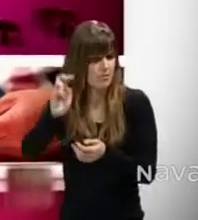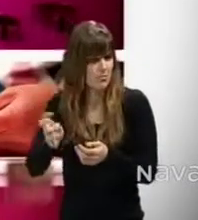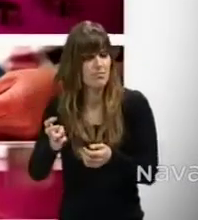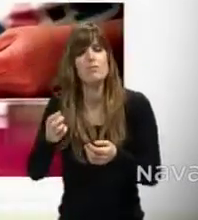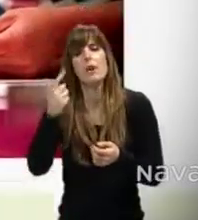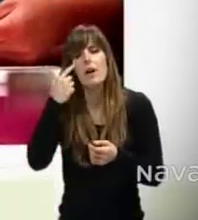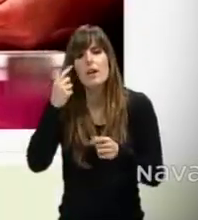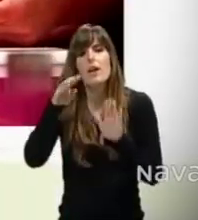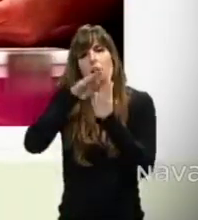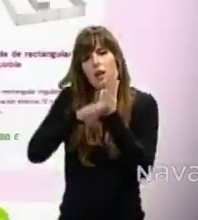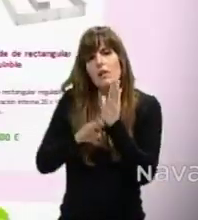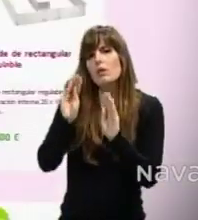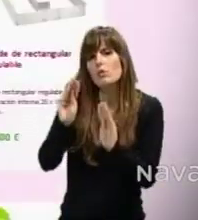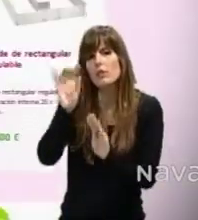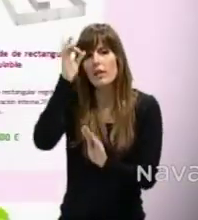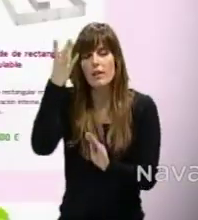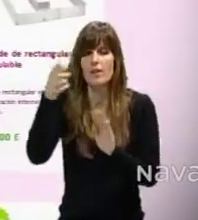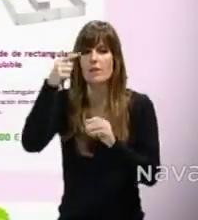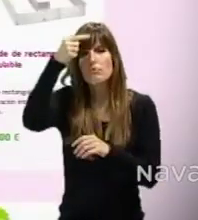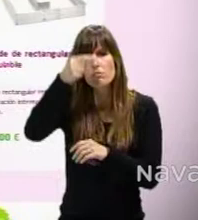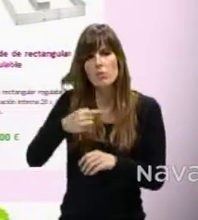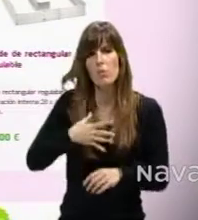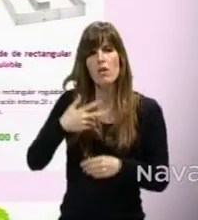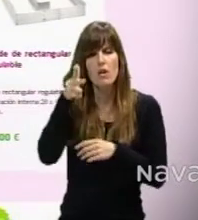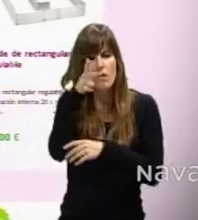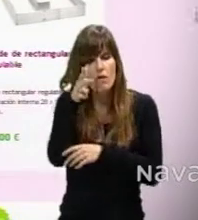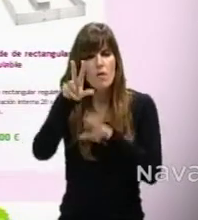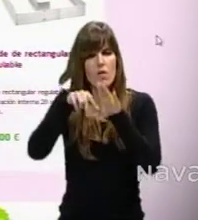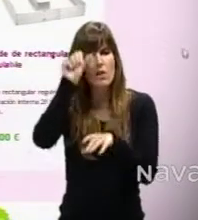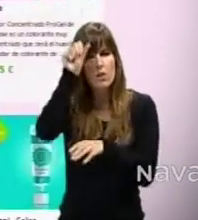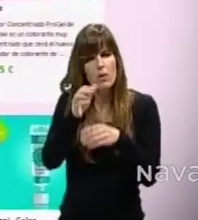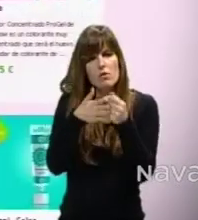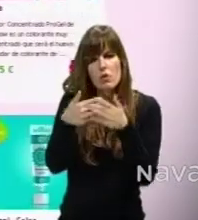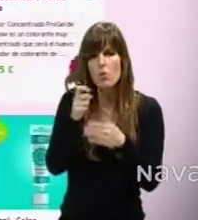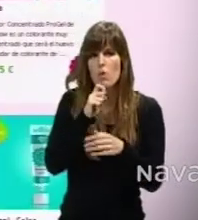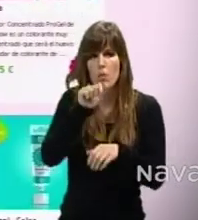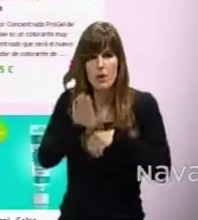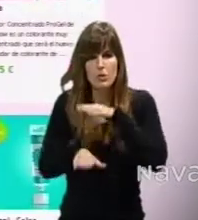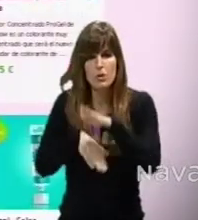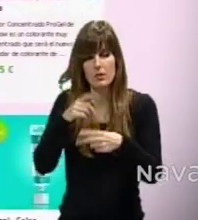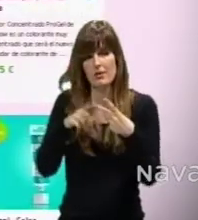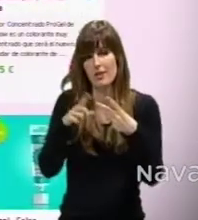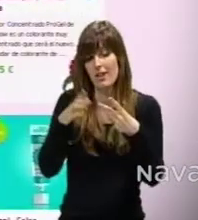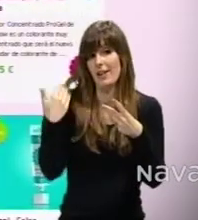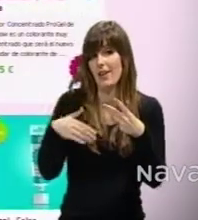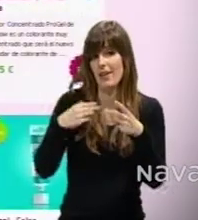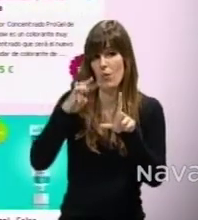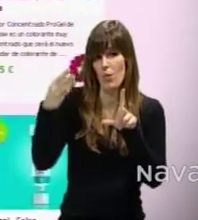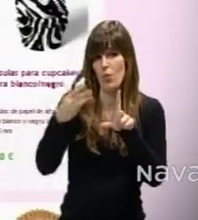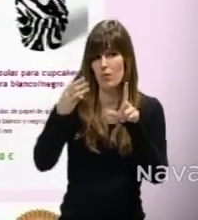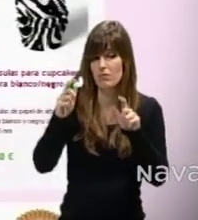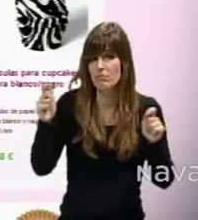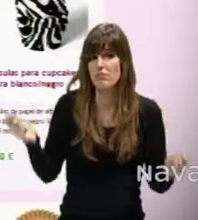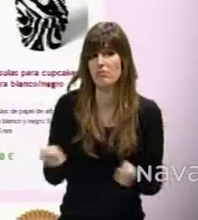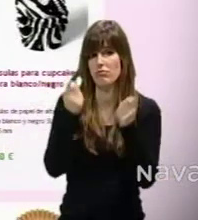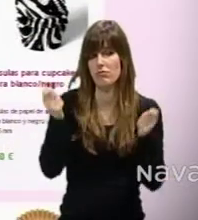vayan colgando sus recetas. Pueden colgarlas con foto, vídeos, hacer comentarios. Entonces, hemos lanzado ahora la primera parte del proyecto. La